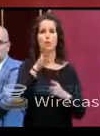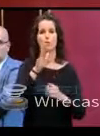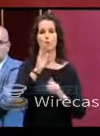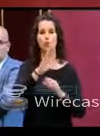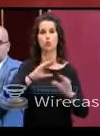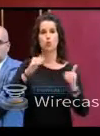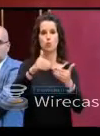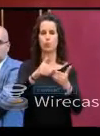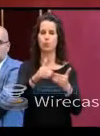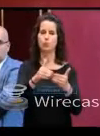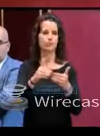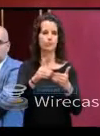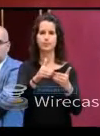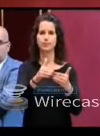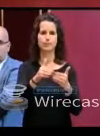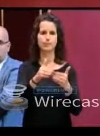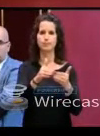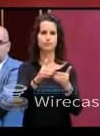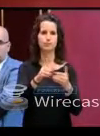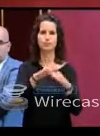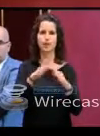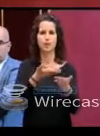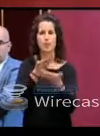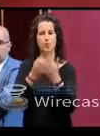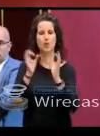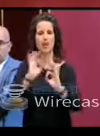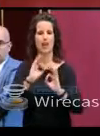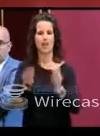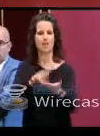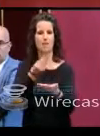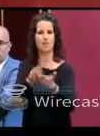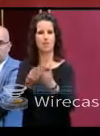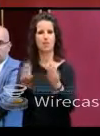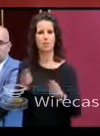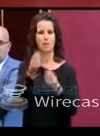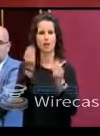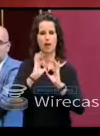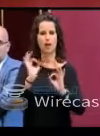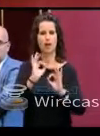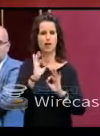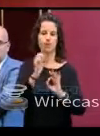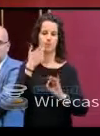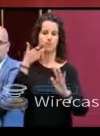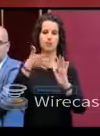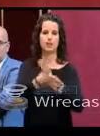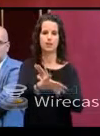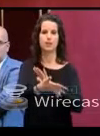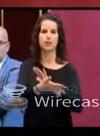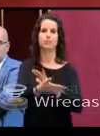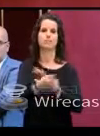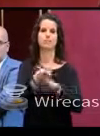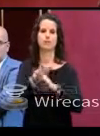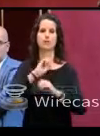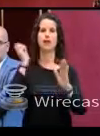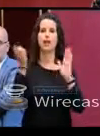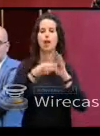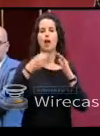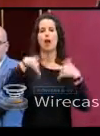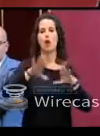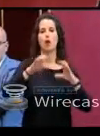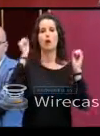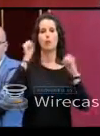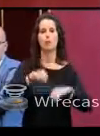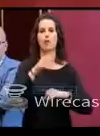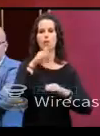grupo no propuso ninguna enmienda, y lo cual certifica pues, que es una ley que, aunque haya sido aprobada por un